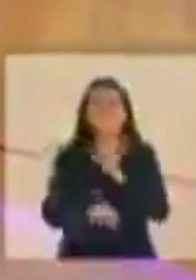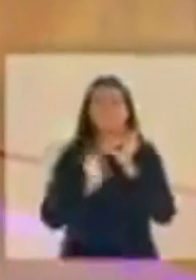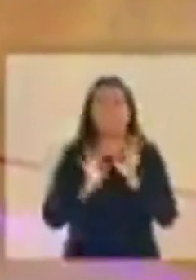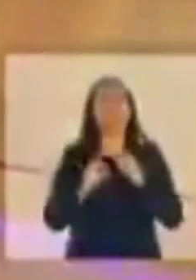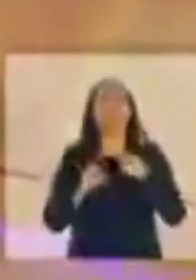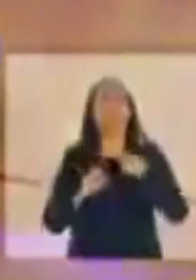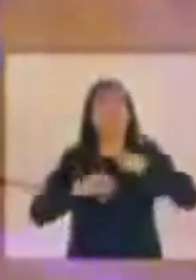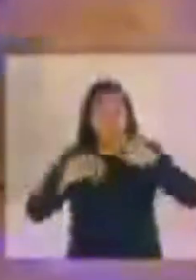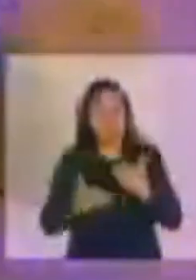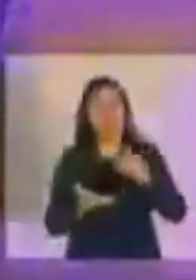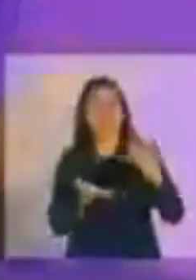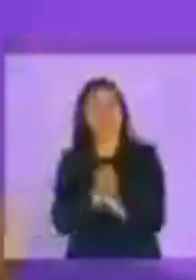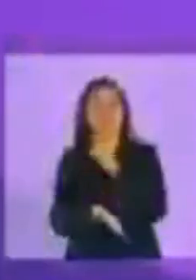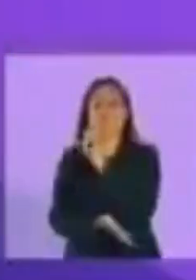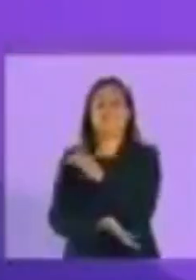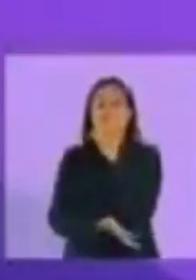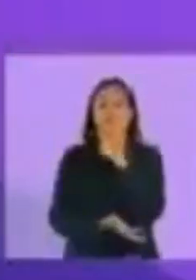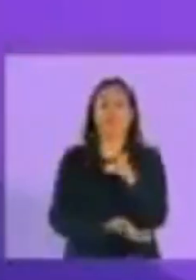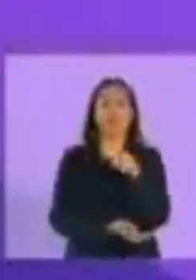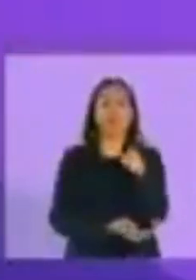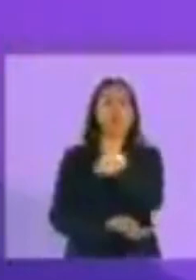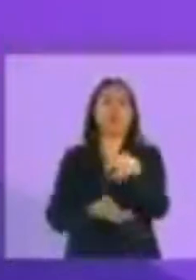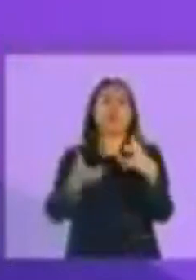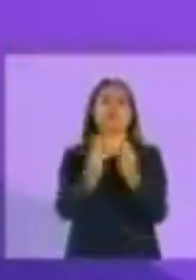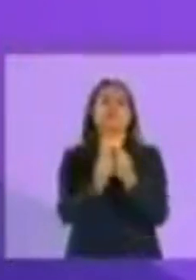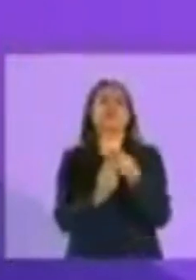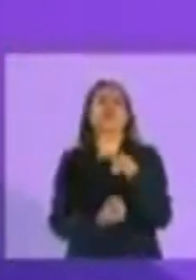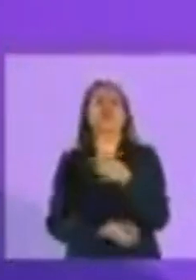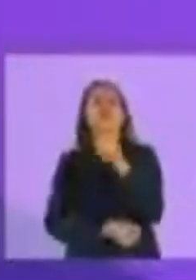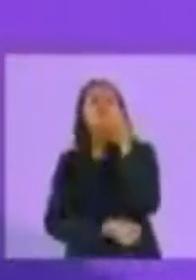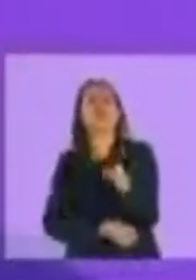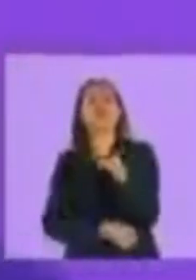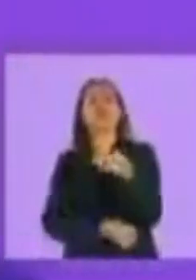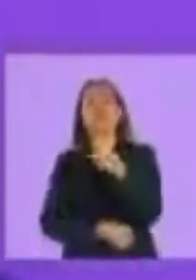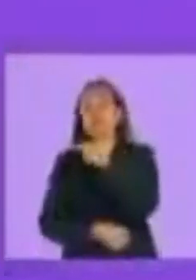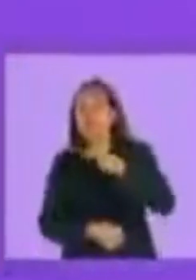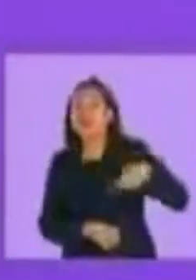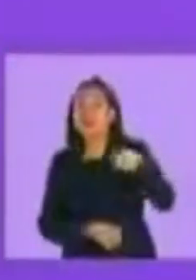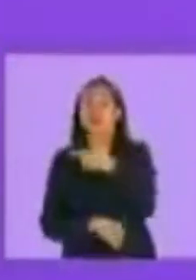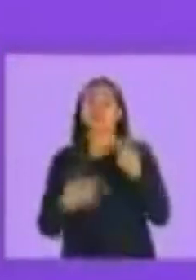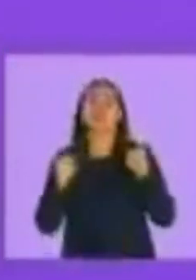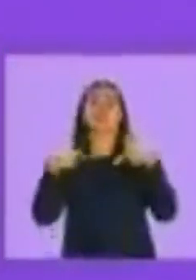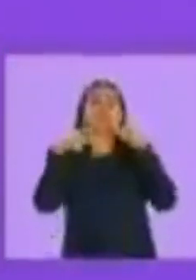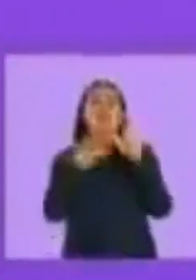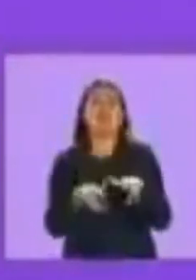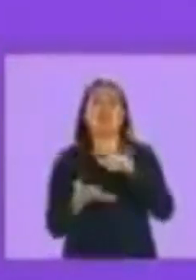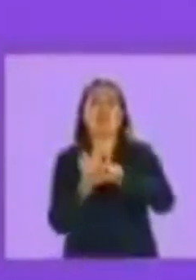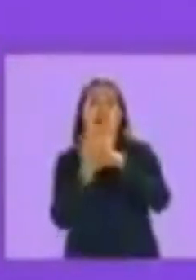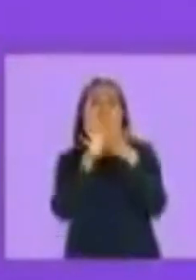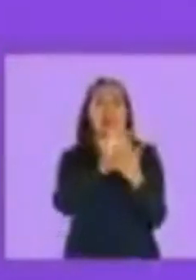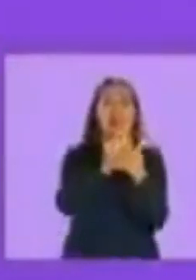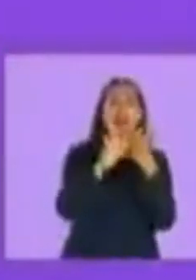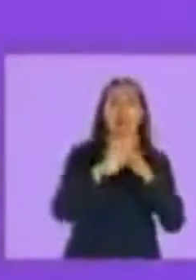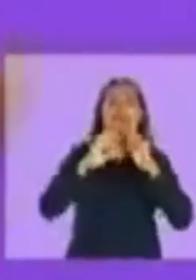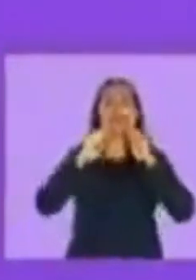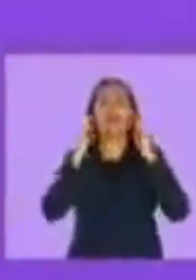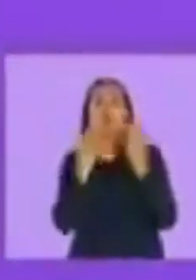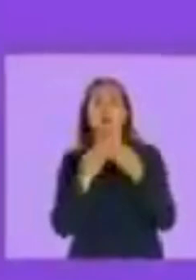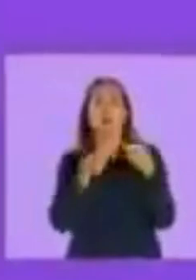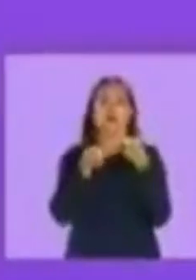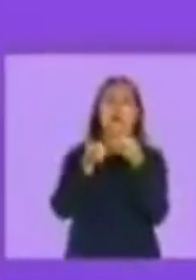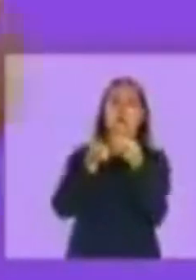prensa para informar que había tenido un infarto. Pero después de eso, y sobre todo durante la campaña del